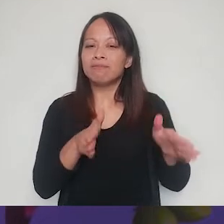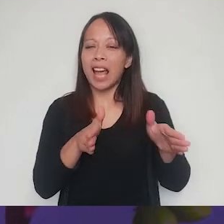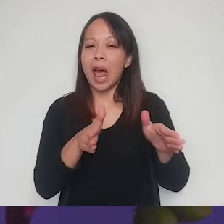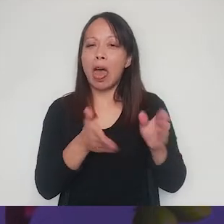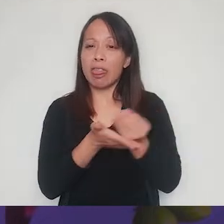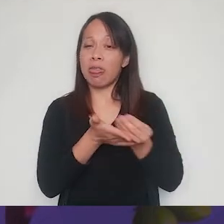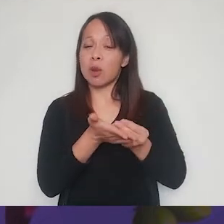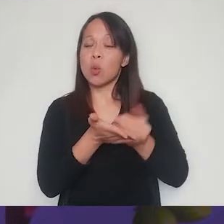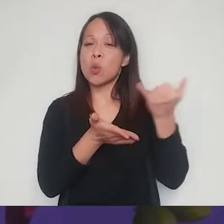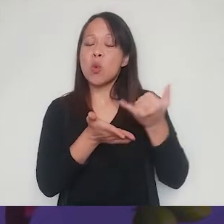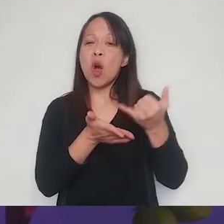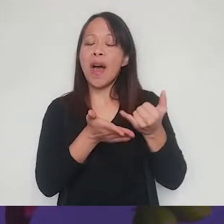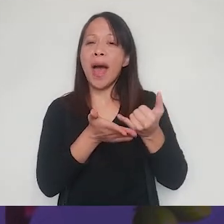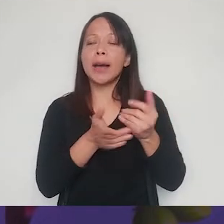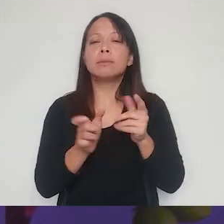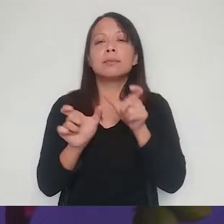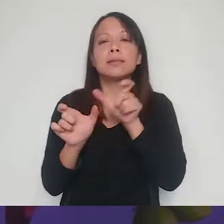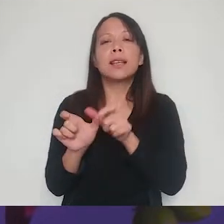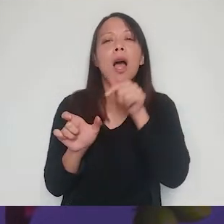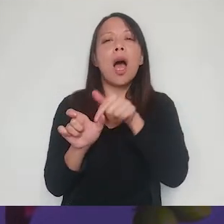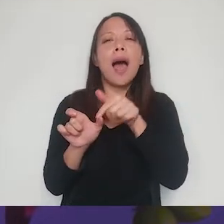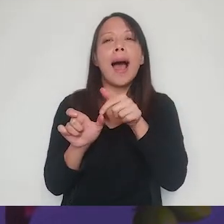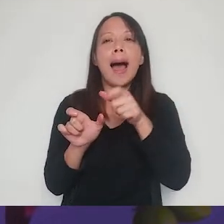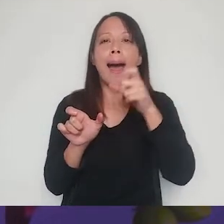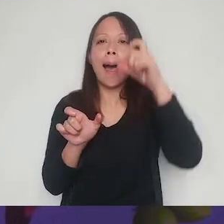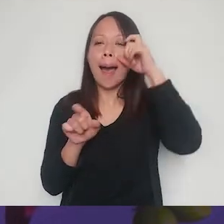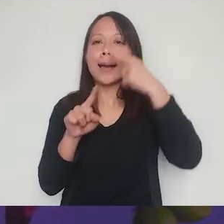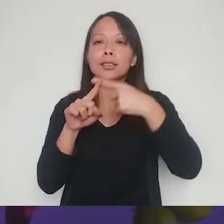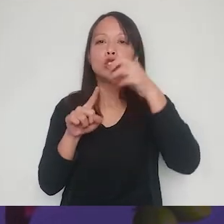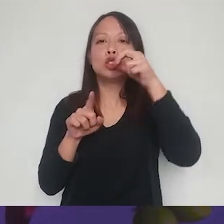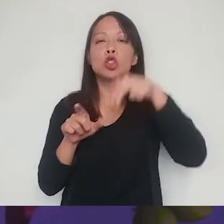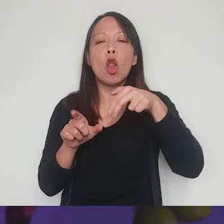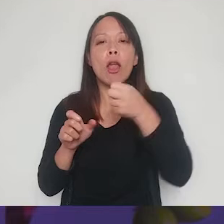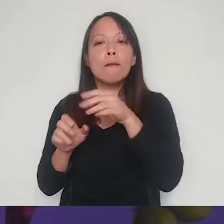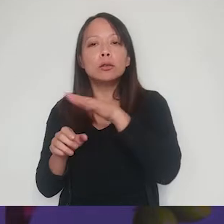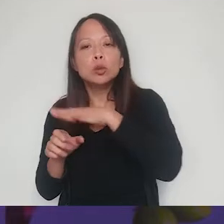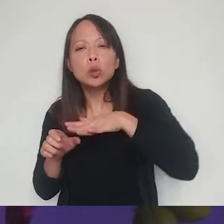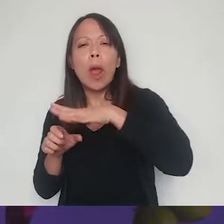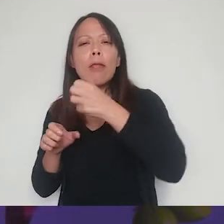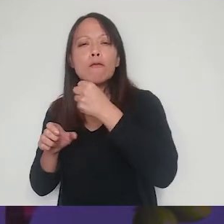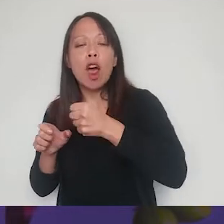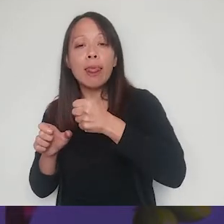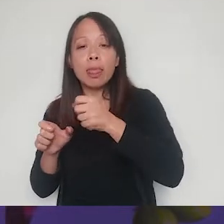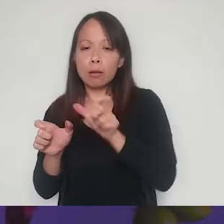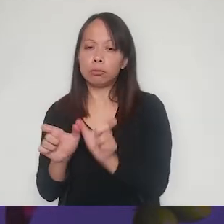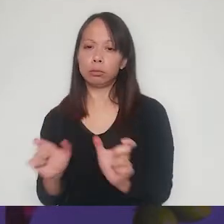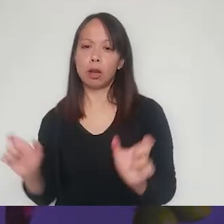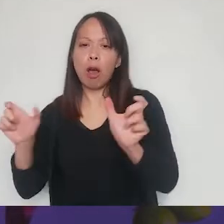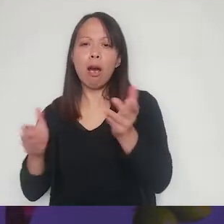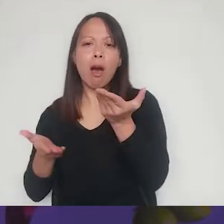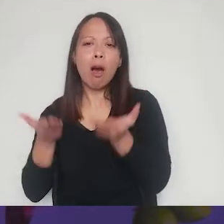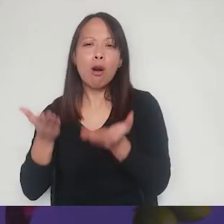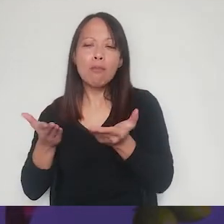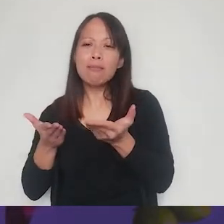está representado en esta animación. Si ustedes ven, hay un exón alternativo que tiene un sitio fuerte que no compite con el otro fuerte, son